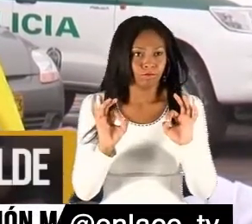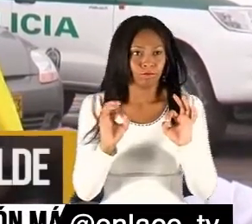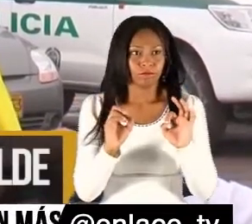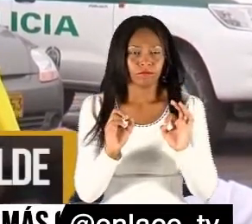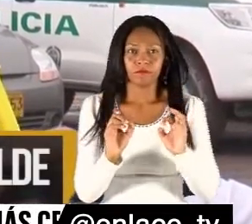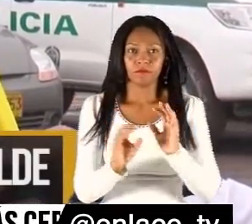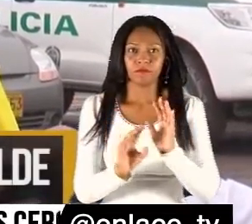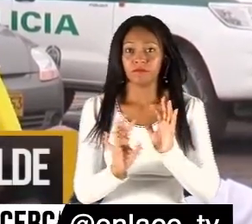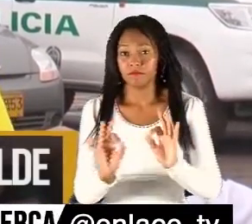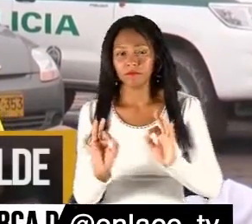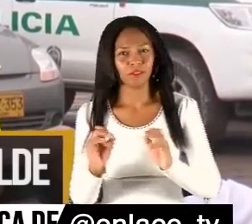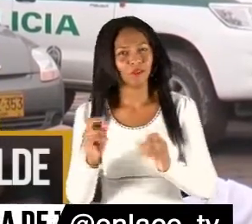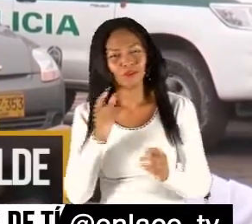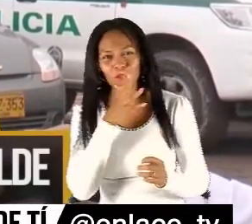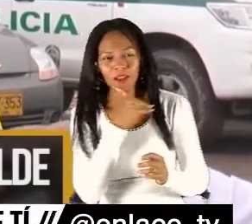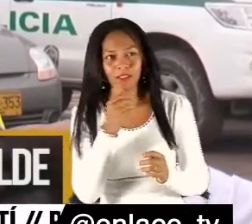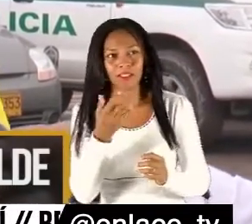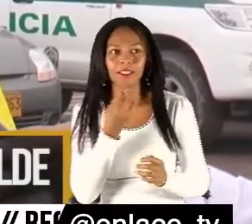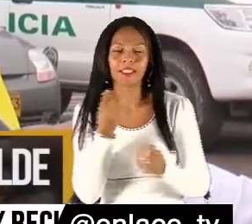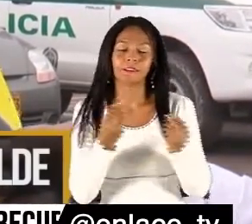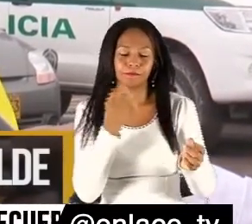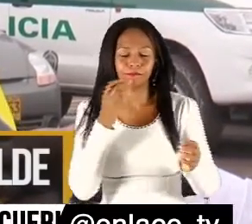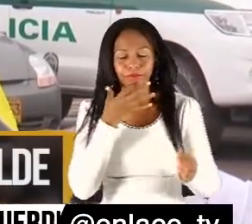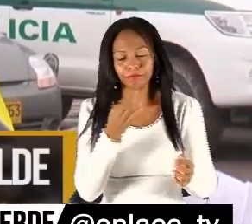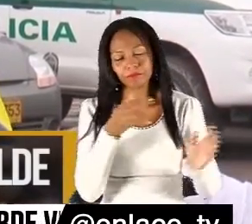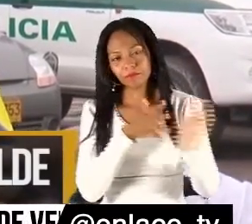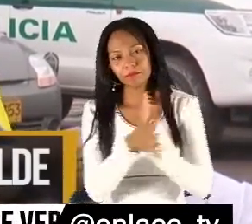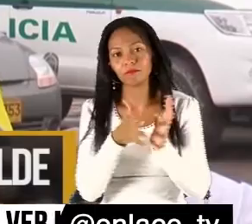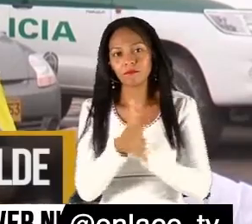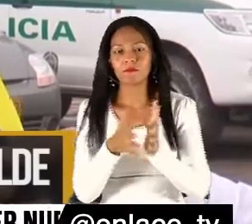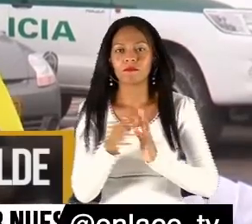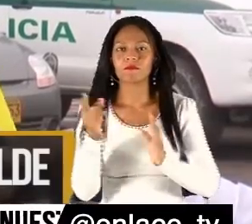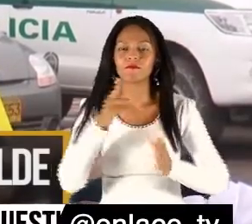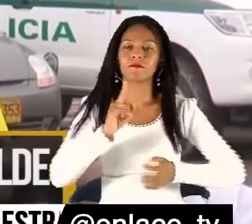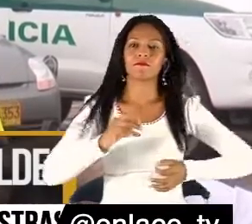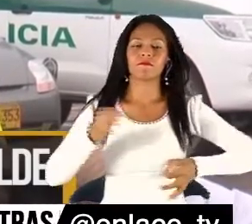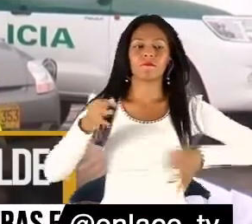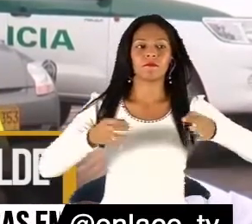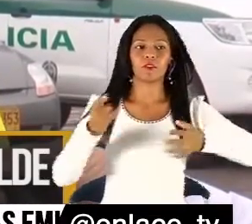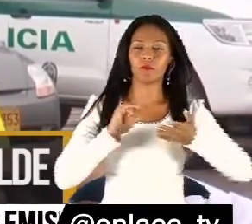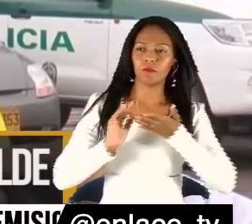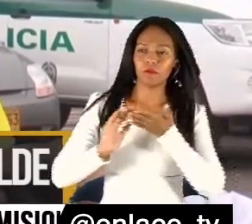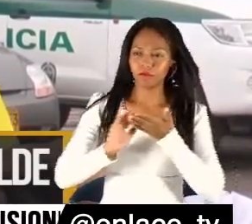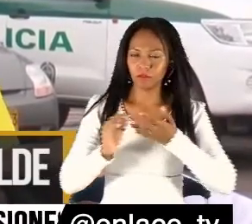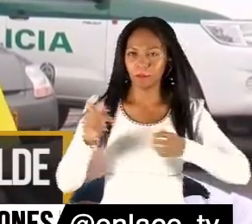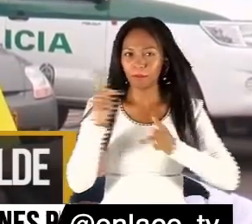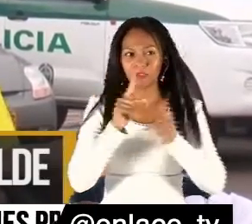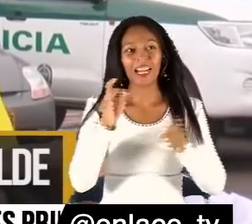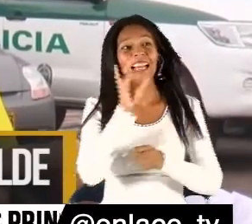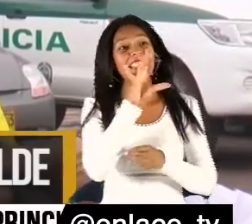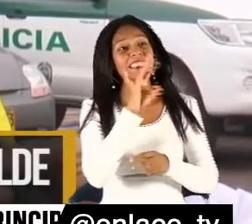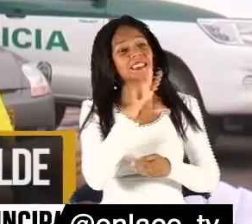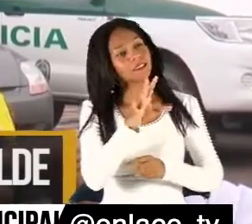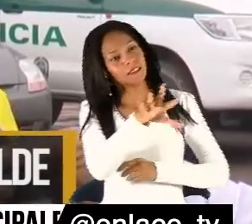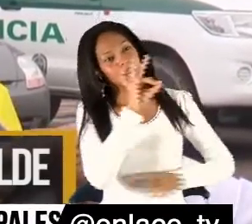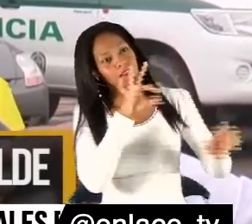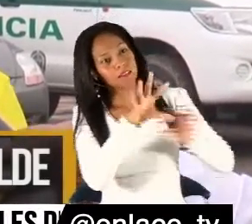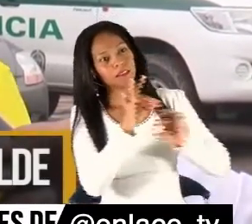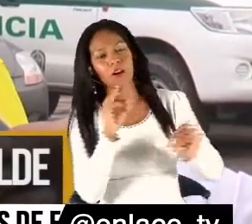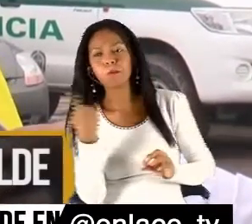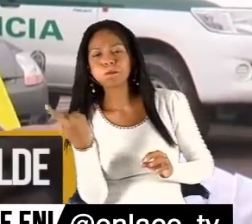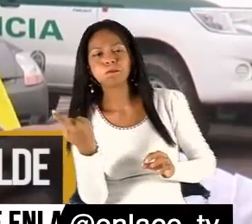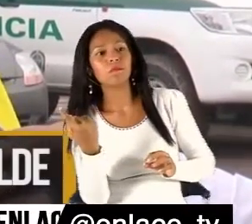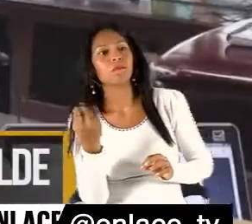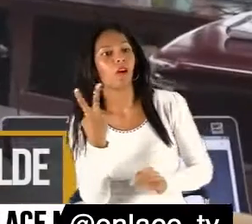funcionar. No tenemos, entonces vivimos mentira. Entonces, en jurídica necesitamos como mínimo 15 personas, pero apenas